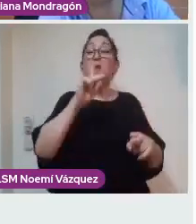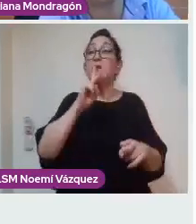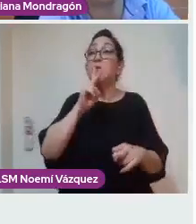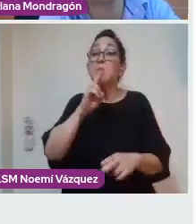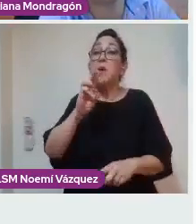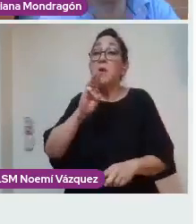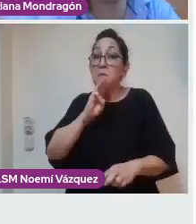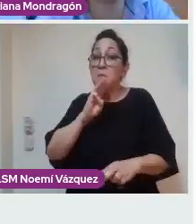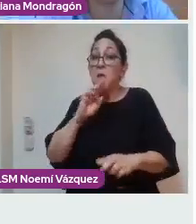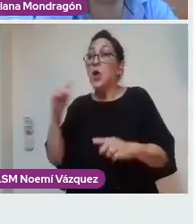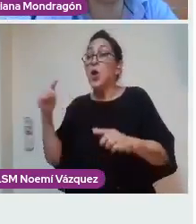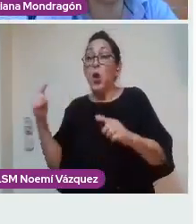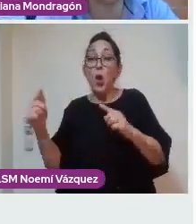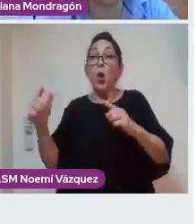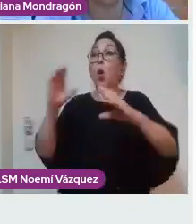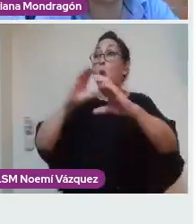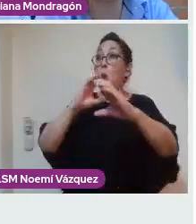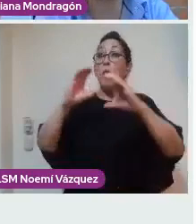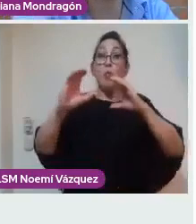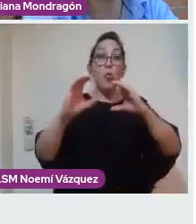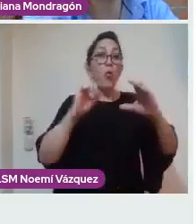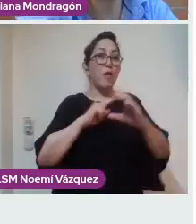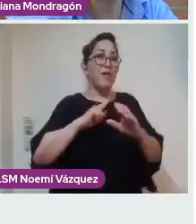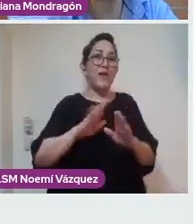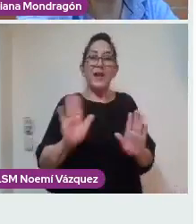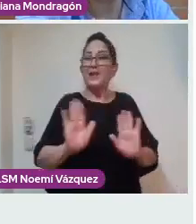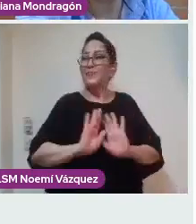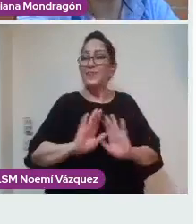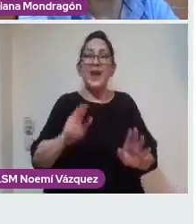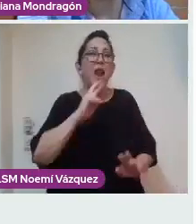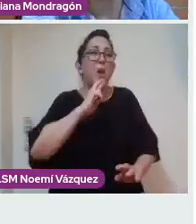los docentes, era la parte ideal.